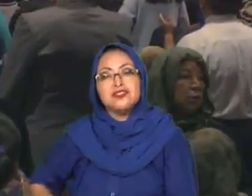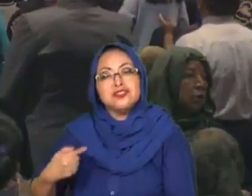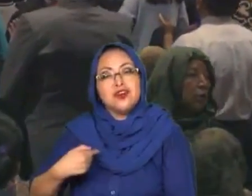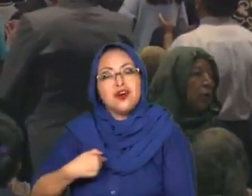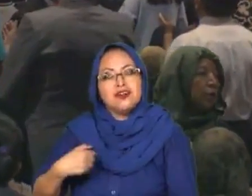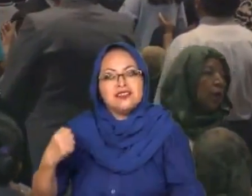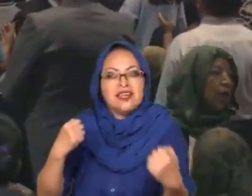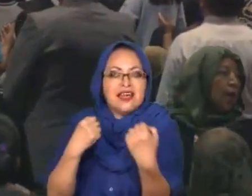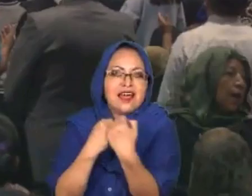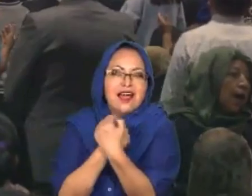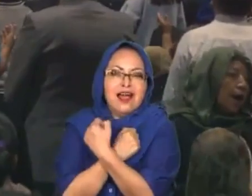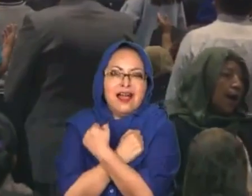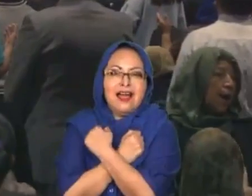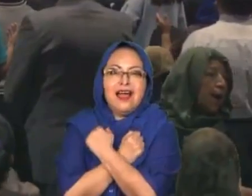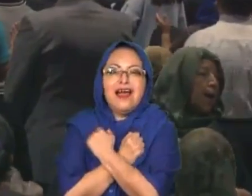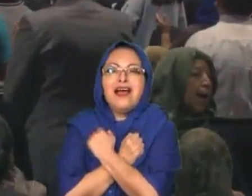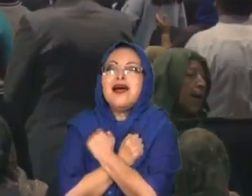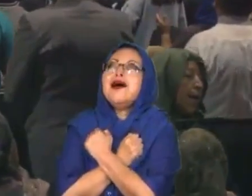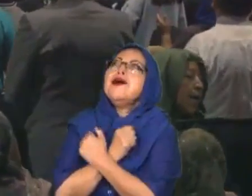Cristo, yo te